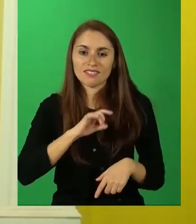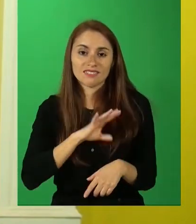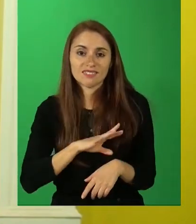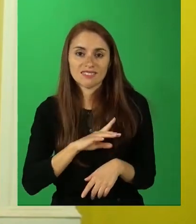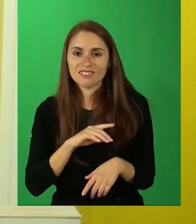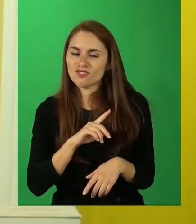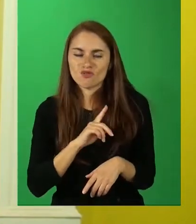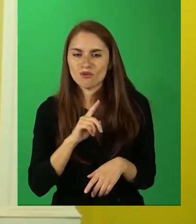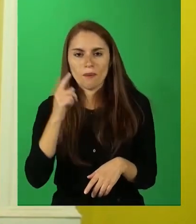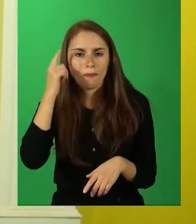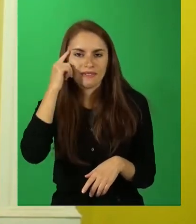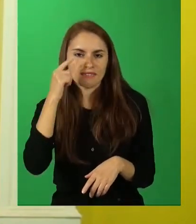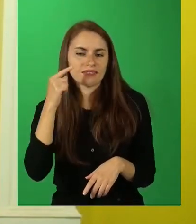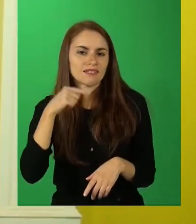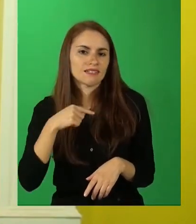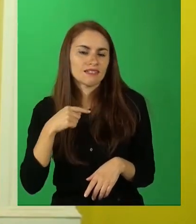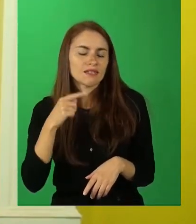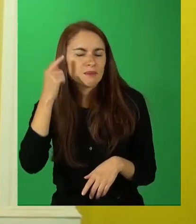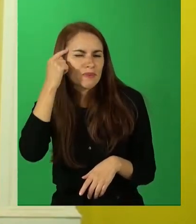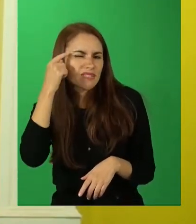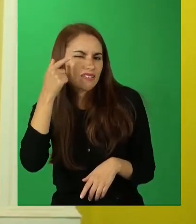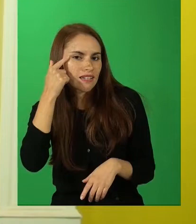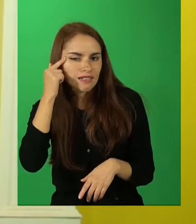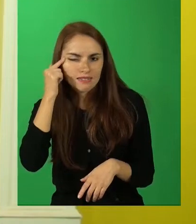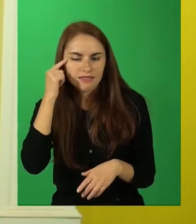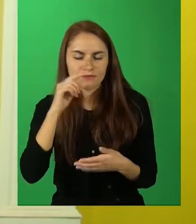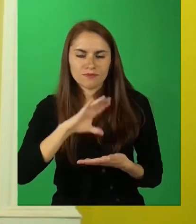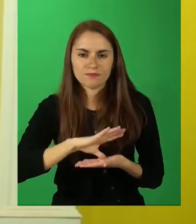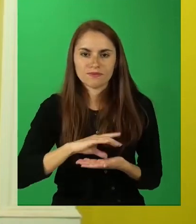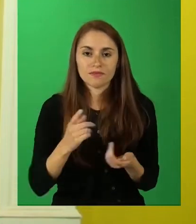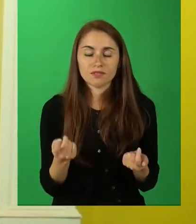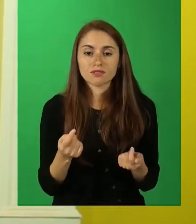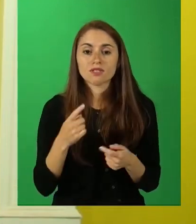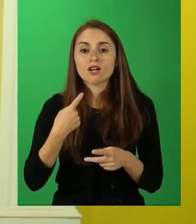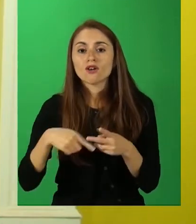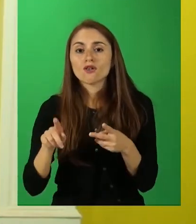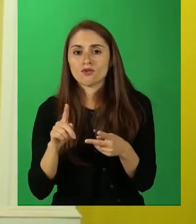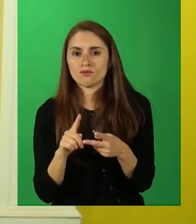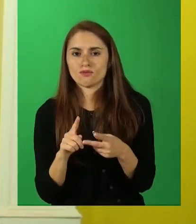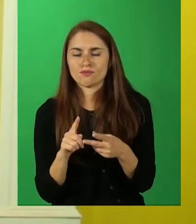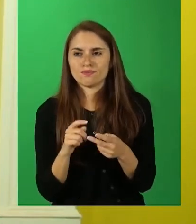el que descubre que este es un nuevo continente y le damos su nombre a ese